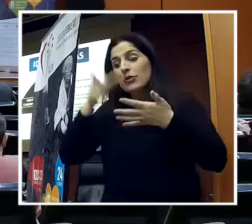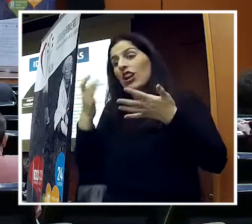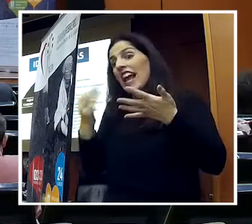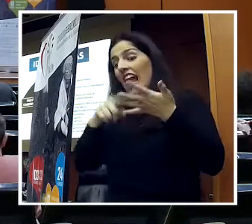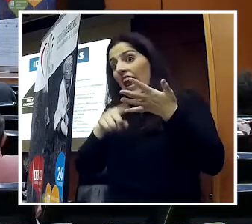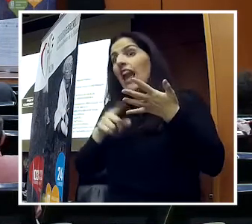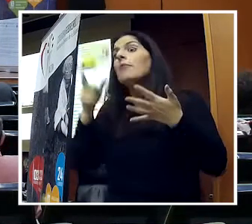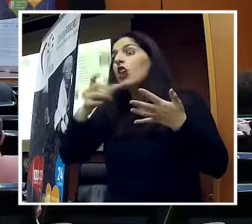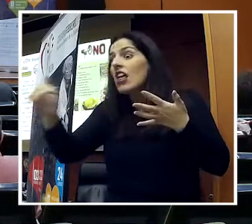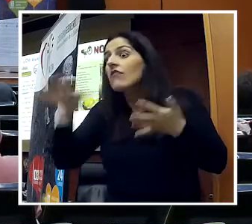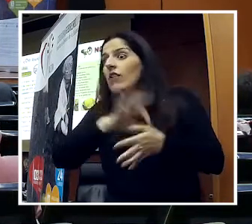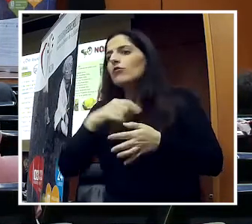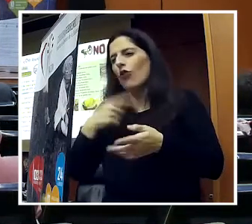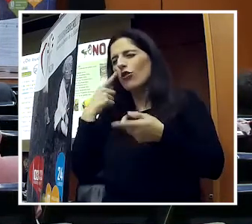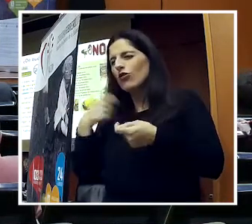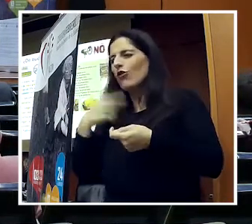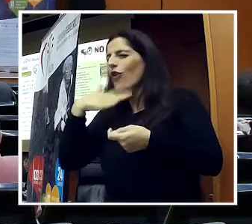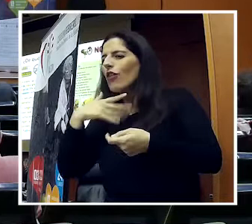sería la prevención cardiovascular.